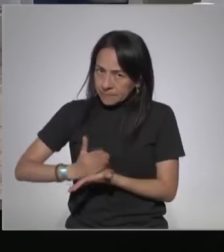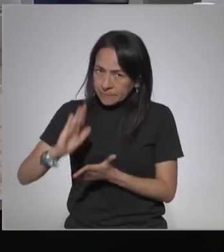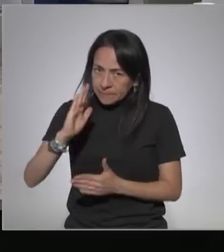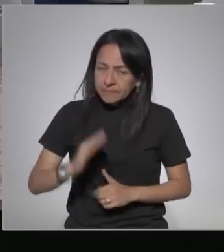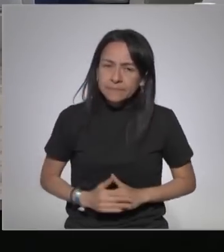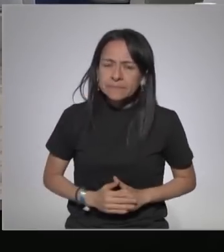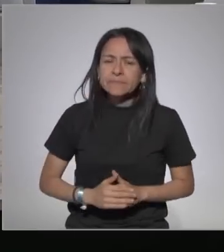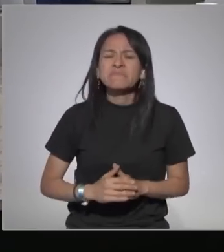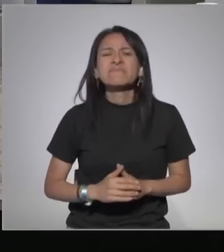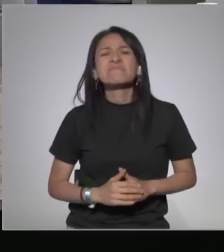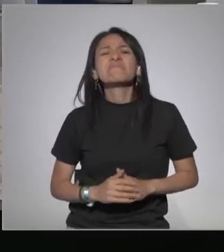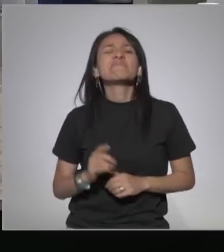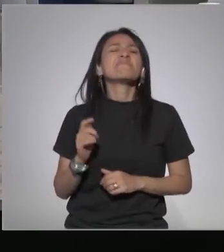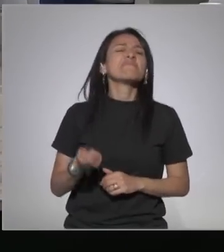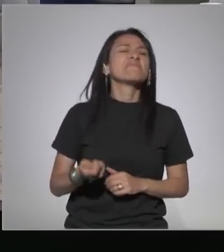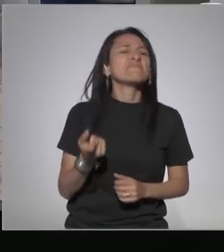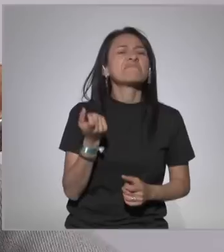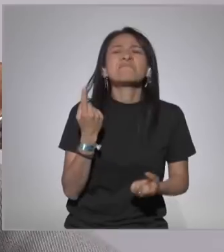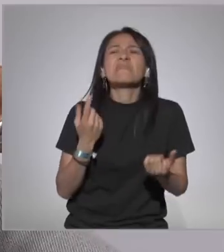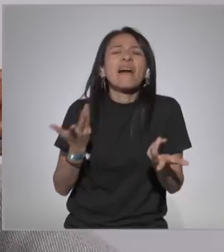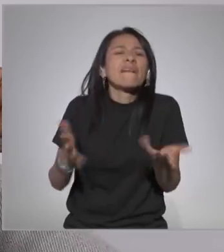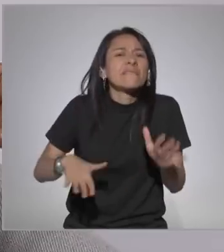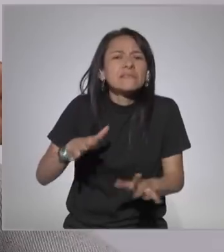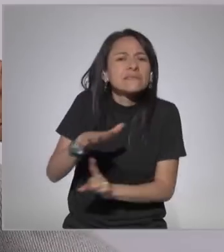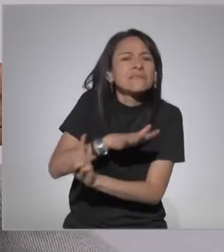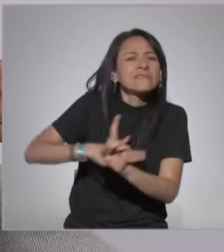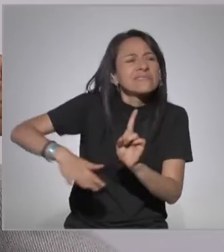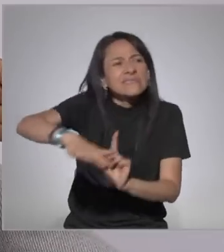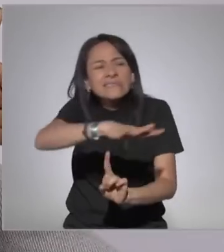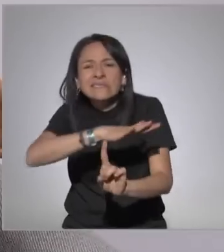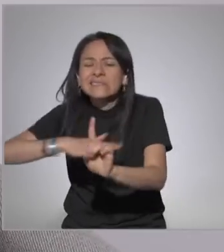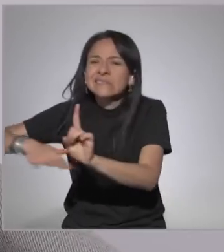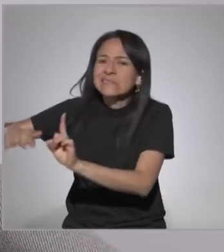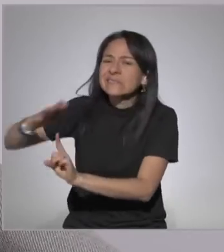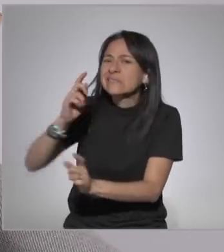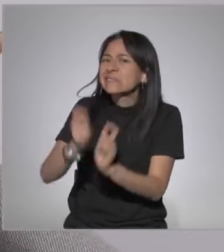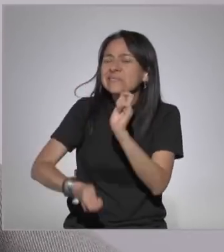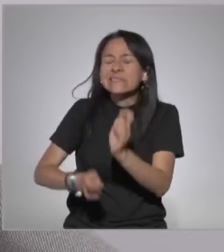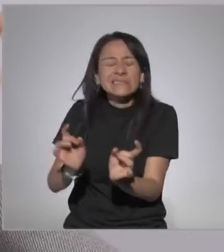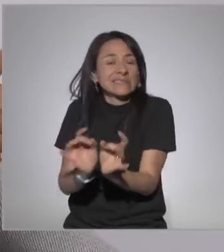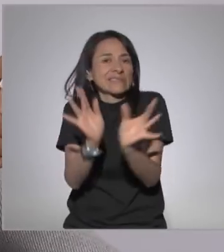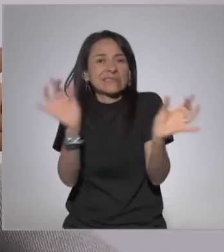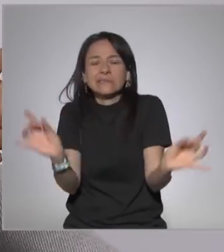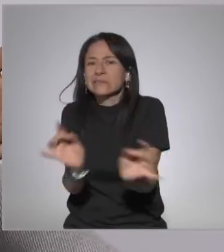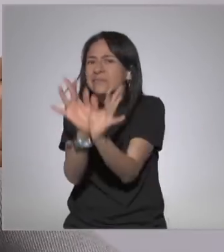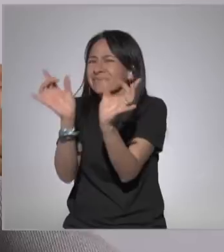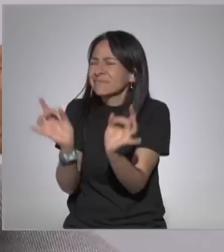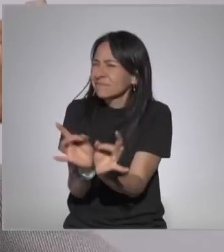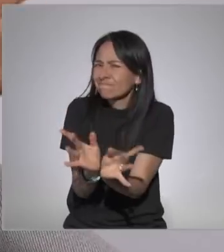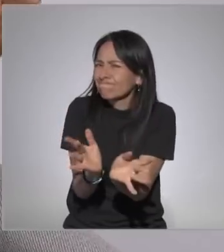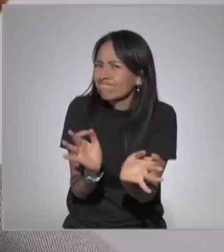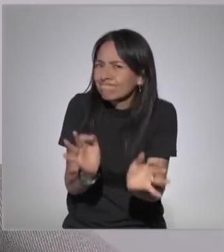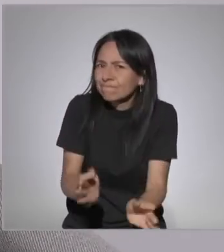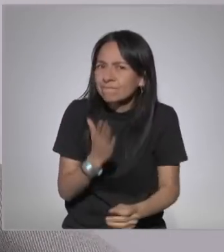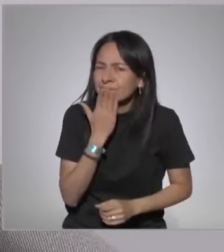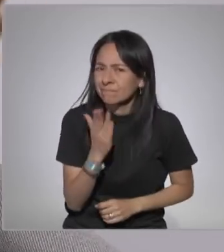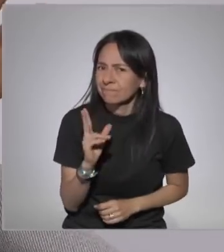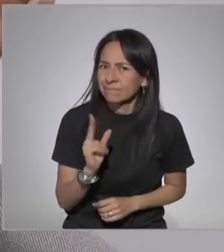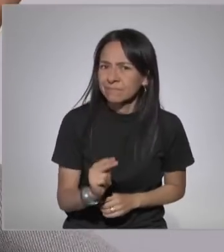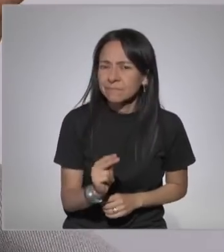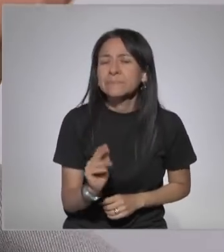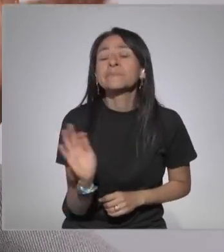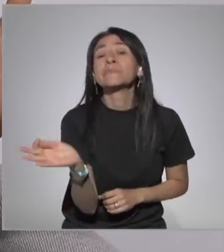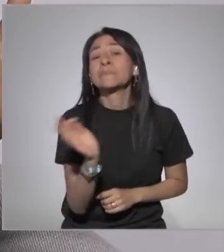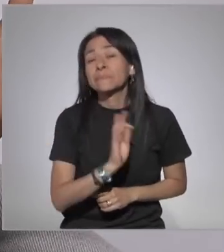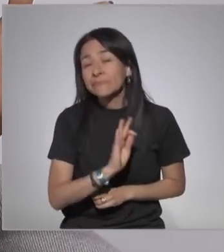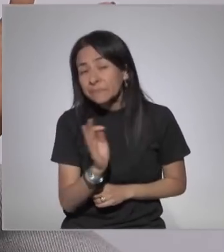situaciones psicoambientales anómalas, ¿sí? Y las situaciones psicoambientales anómalas también, dependiendo